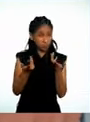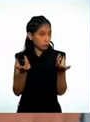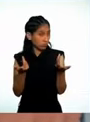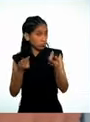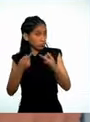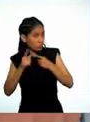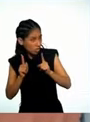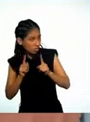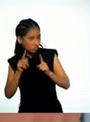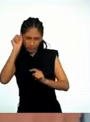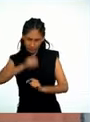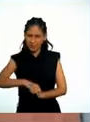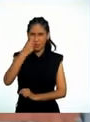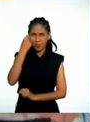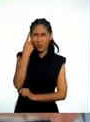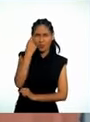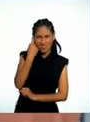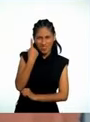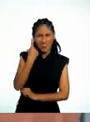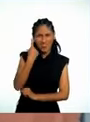pero si lo entiende